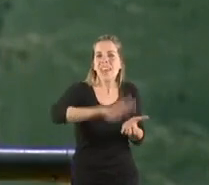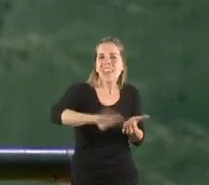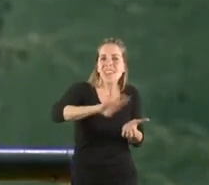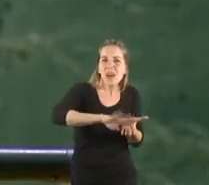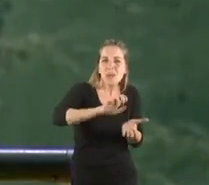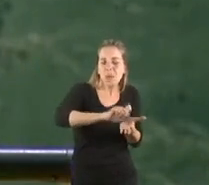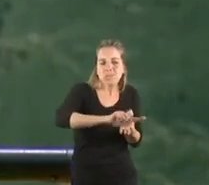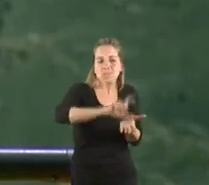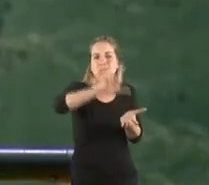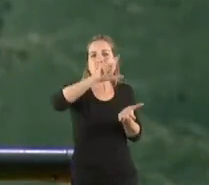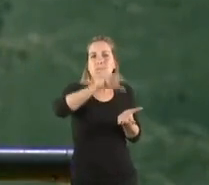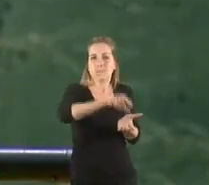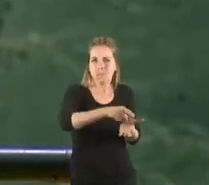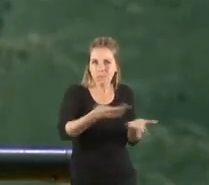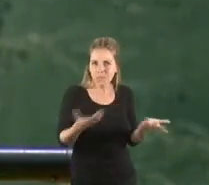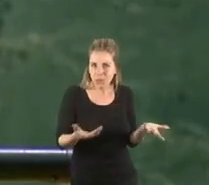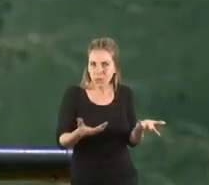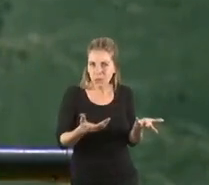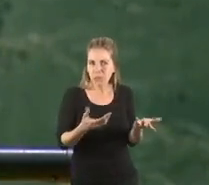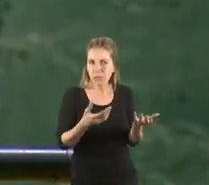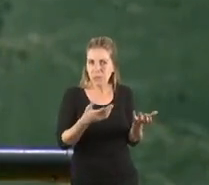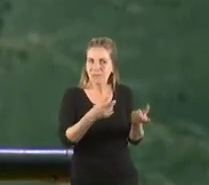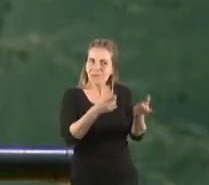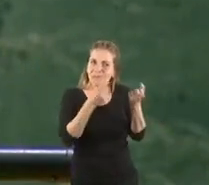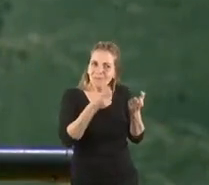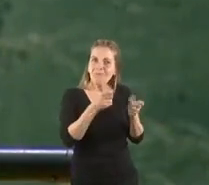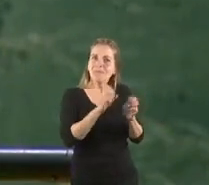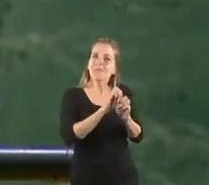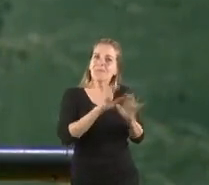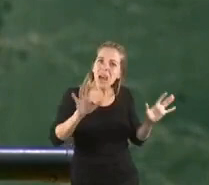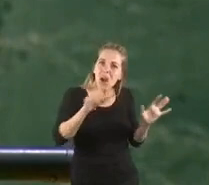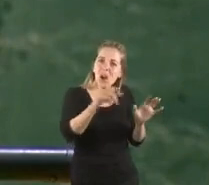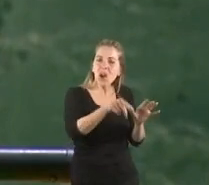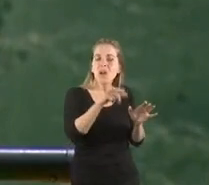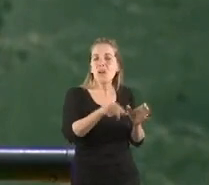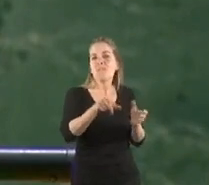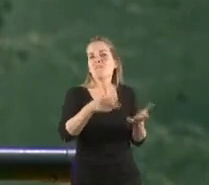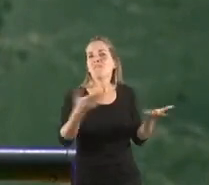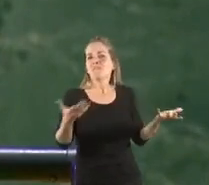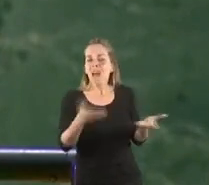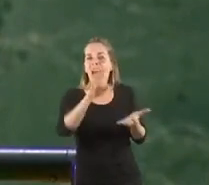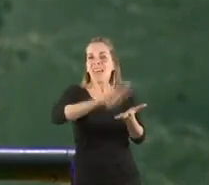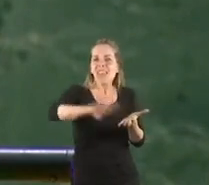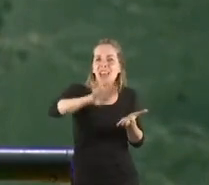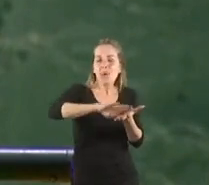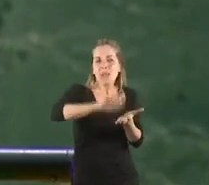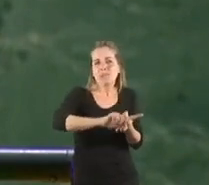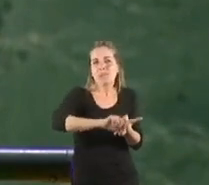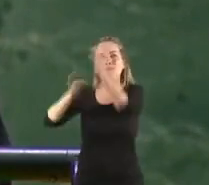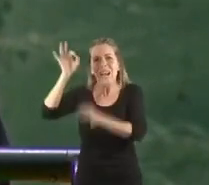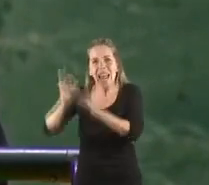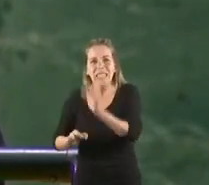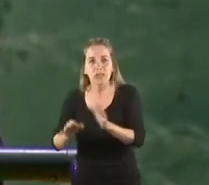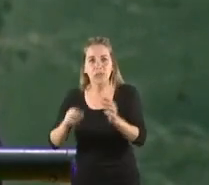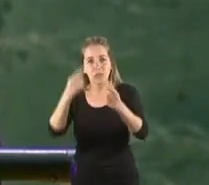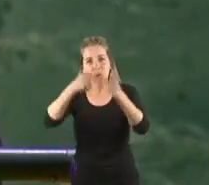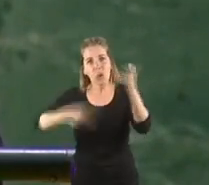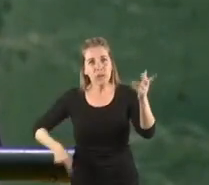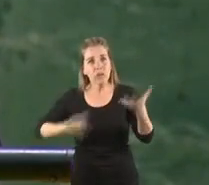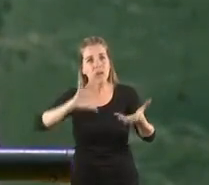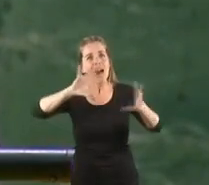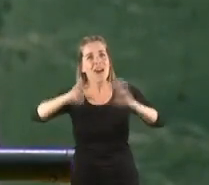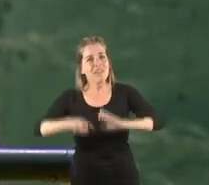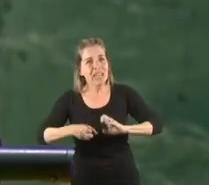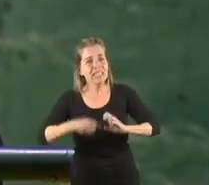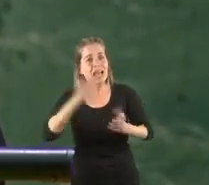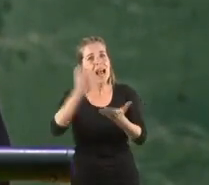sus fuerzas fenecen, las crisis sociales se potencian y las deudas se vuelven incobrables. Lo sabemos